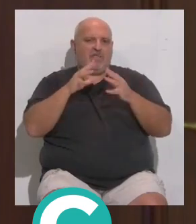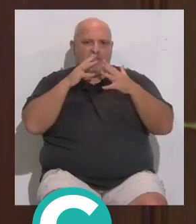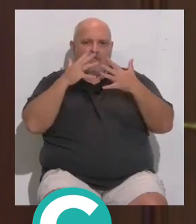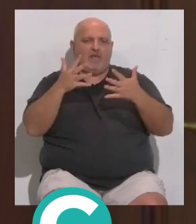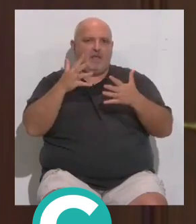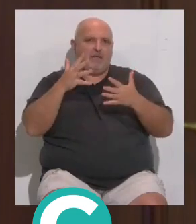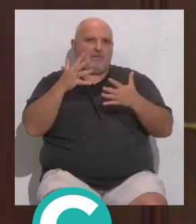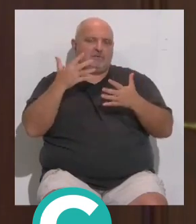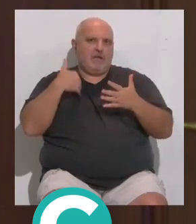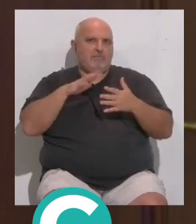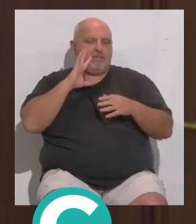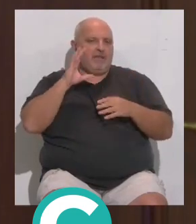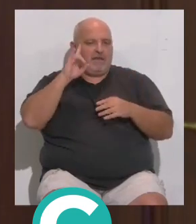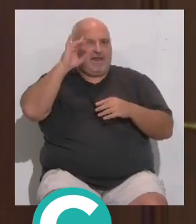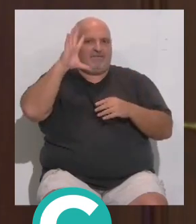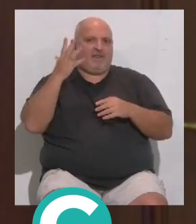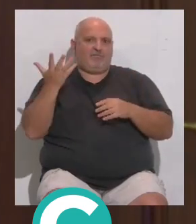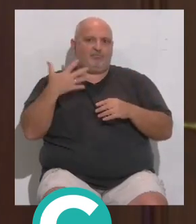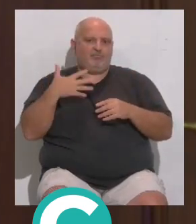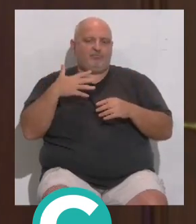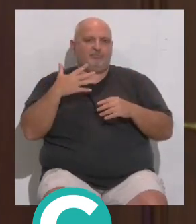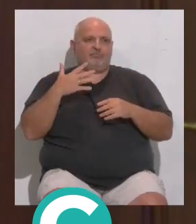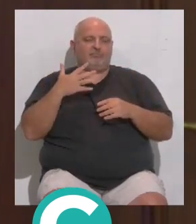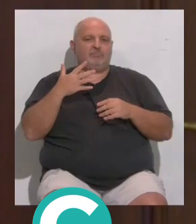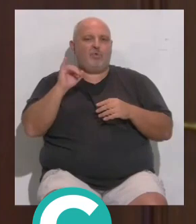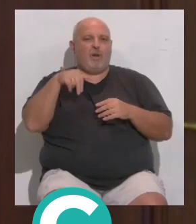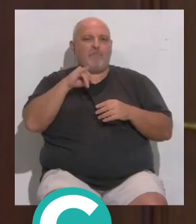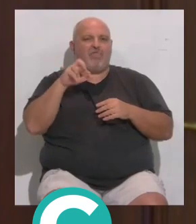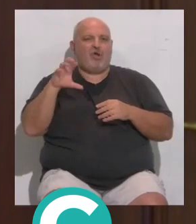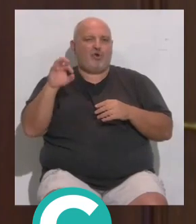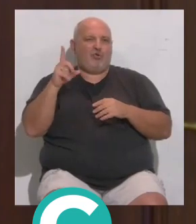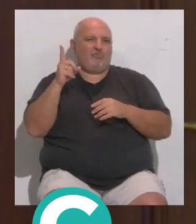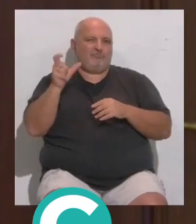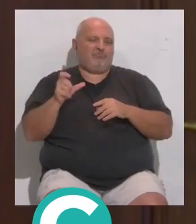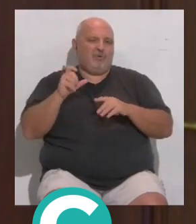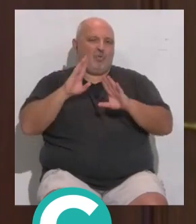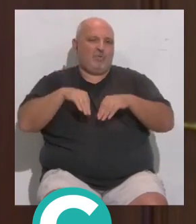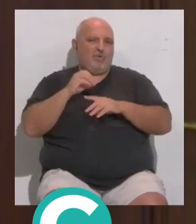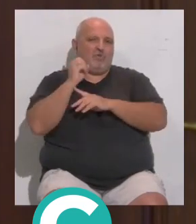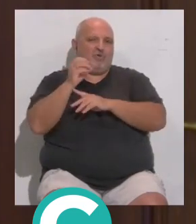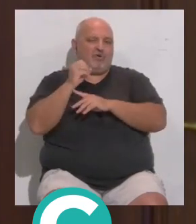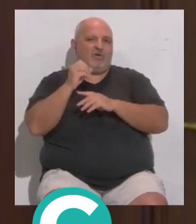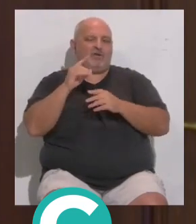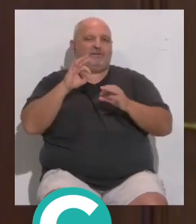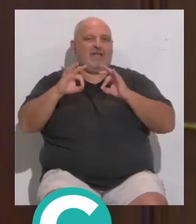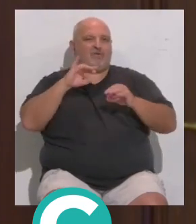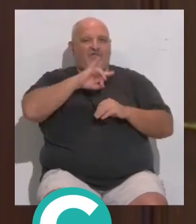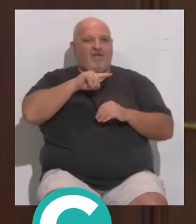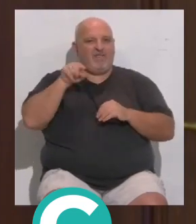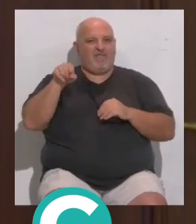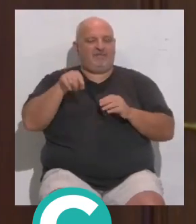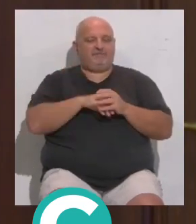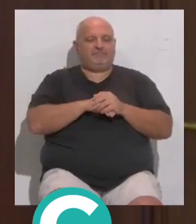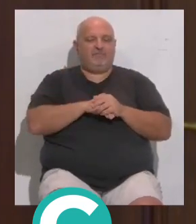parece increíble que Juan Manzorro ofreció el pregón de la Semana Santa de Cádiz en el Gran Teatro Falla.